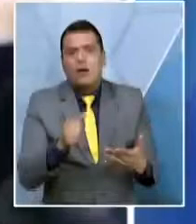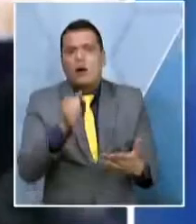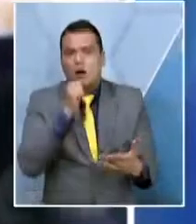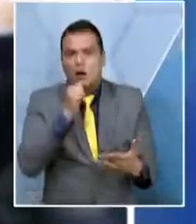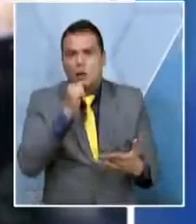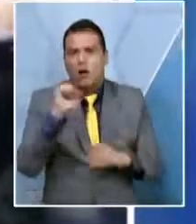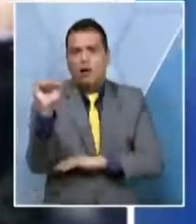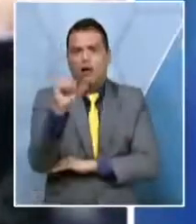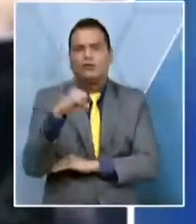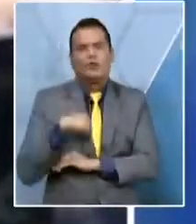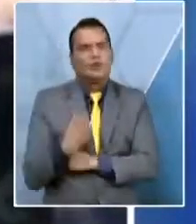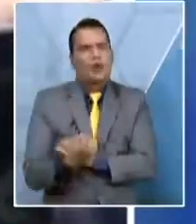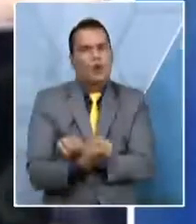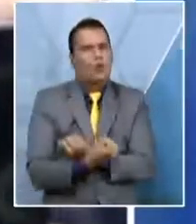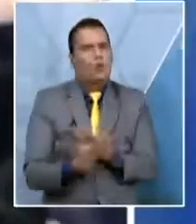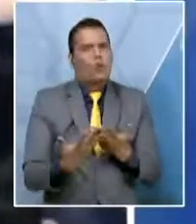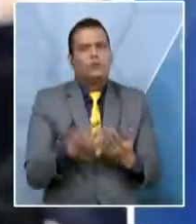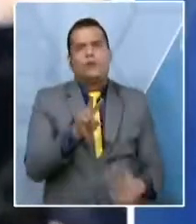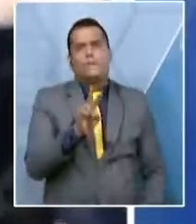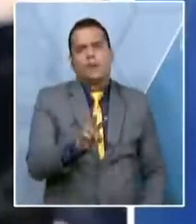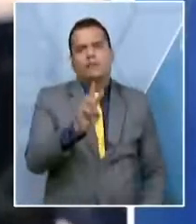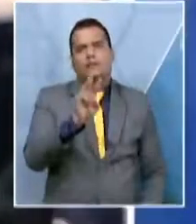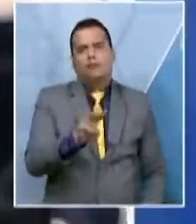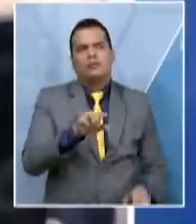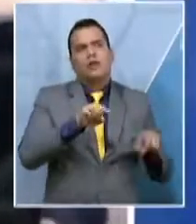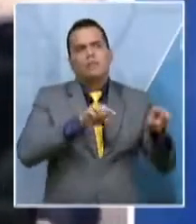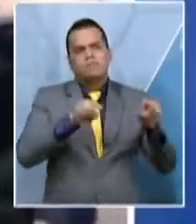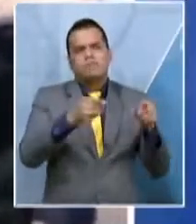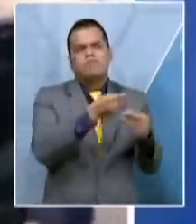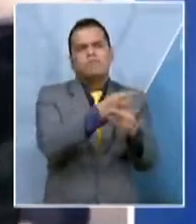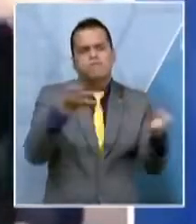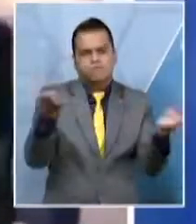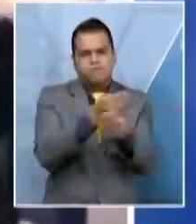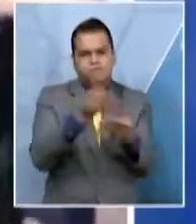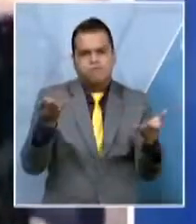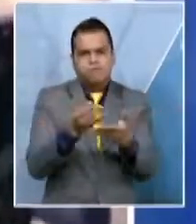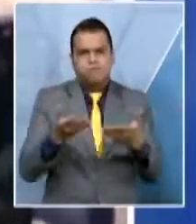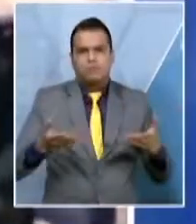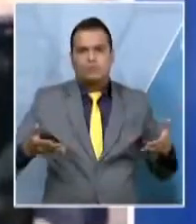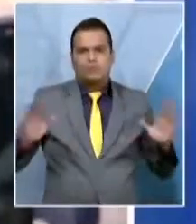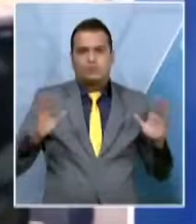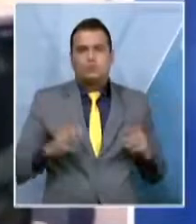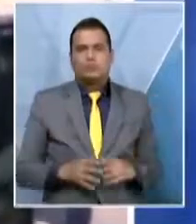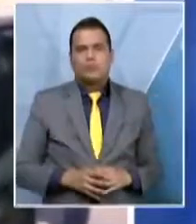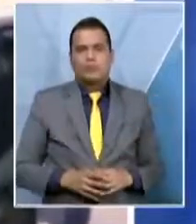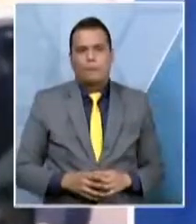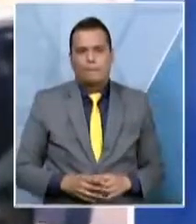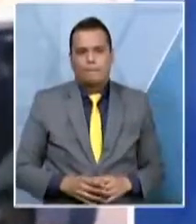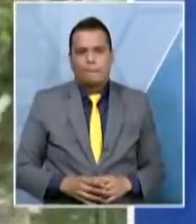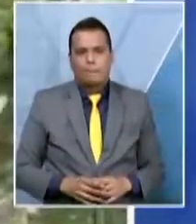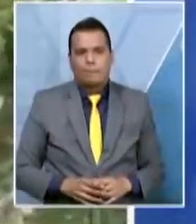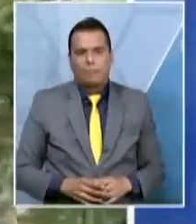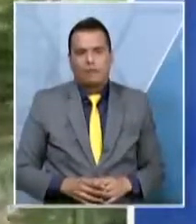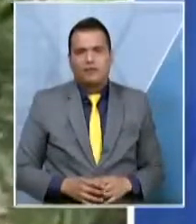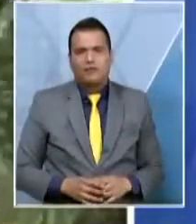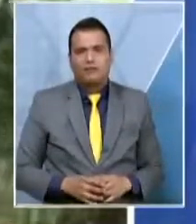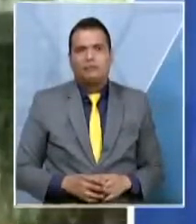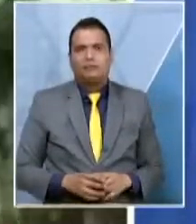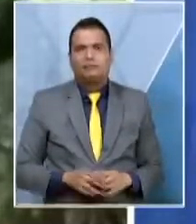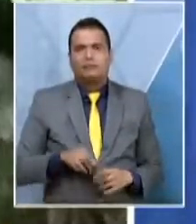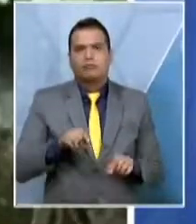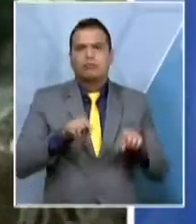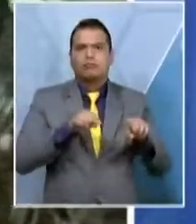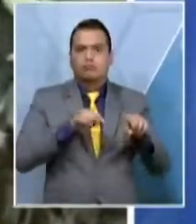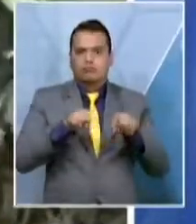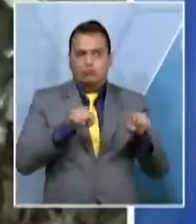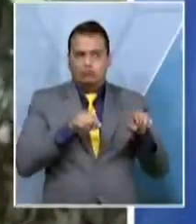tener condiciones seguramente también de presión baja, por los consumos tan altos que se van a presentar, teniendo en cuenta que